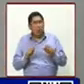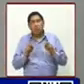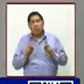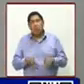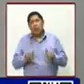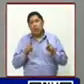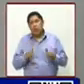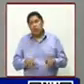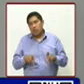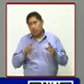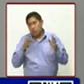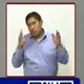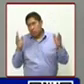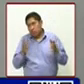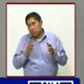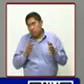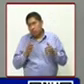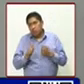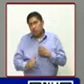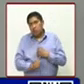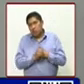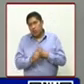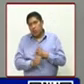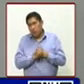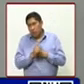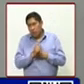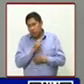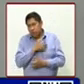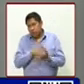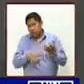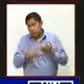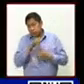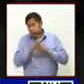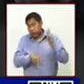personas simplemente poniendo en un peligro y caos a la población.